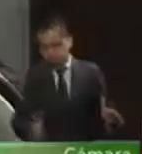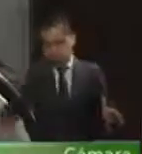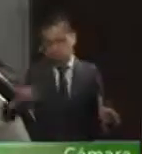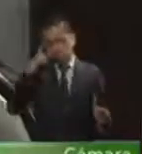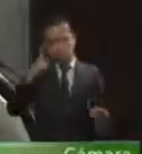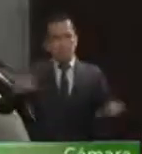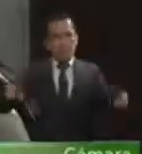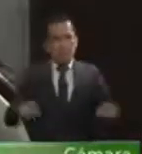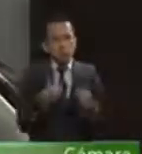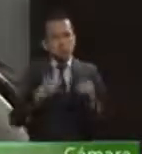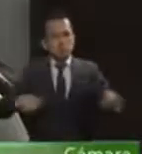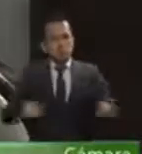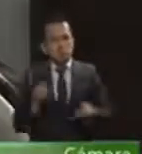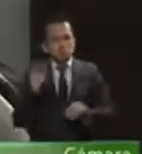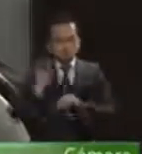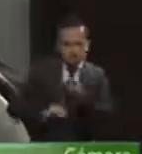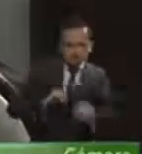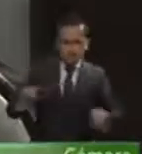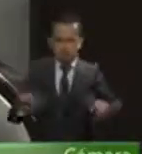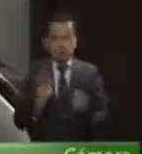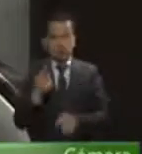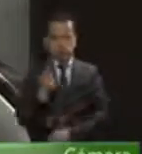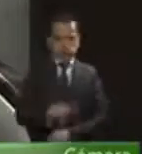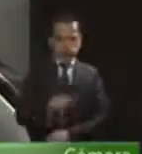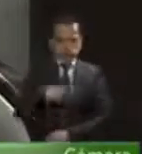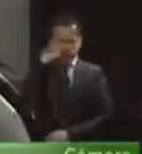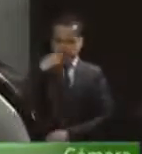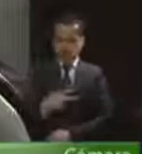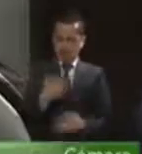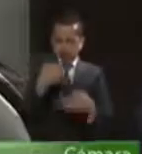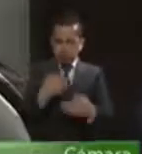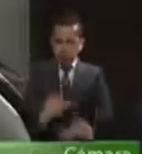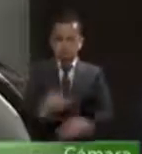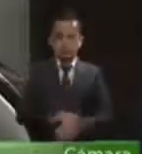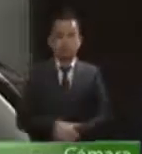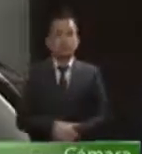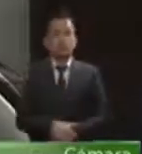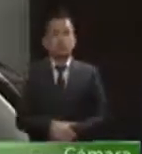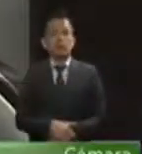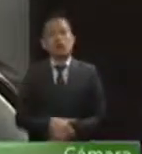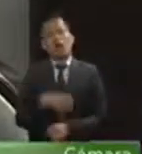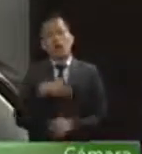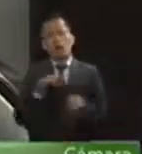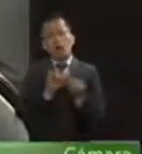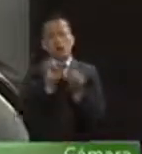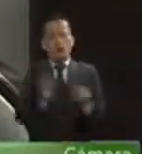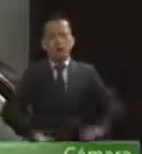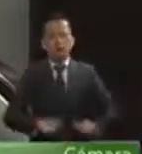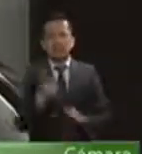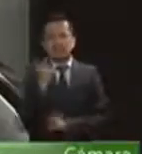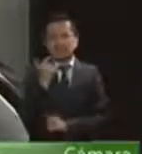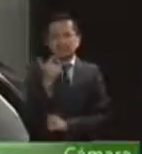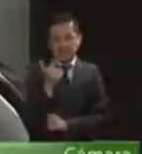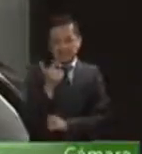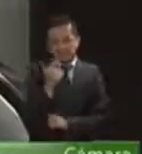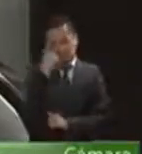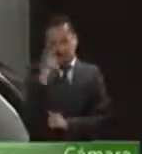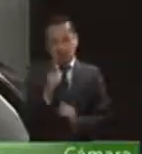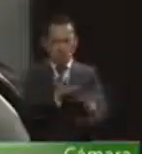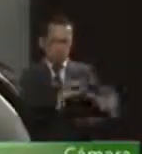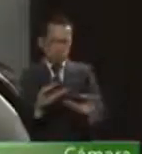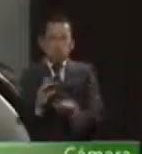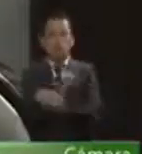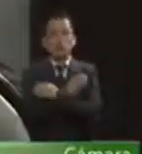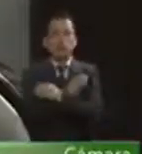música mexicana. La música es una de las siete artes liberales que se desarrollan como modelo educativo en la